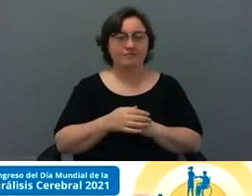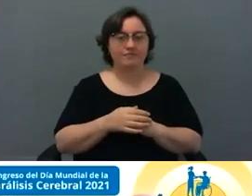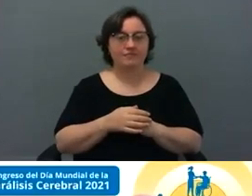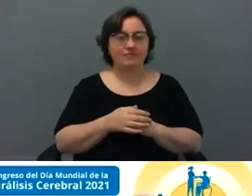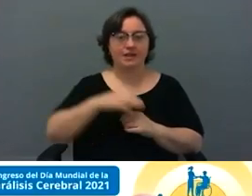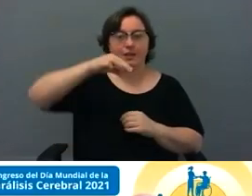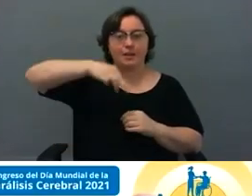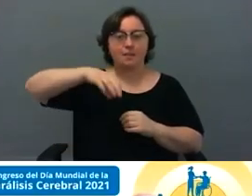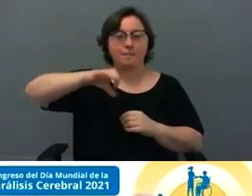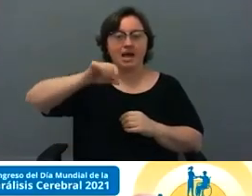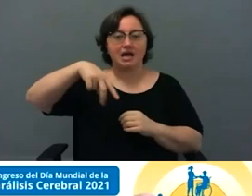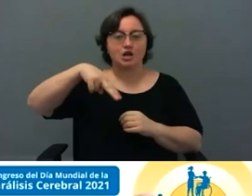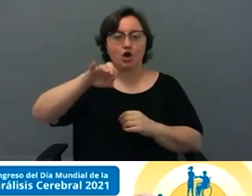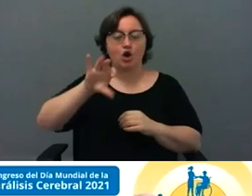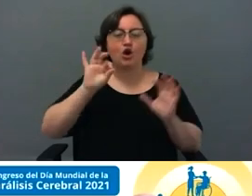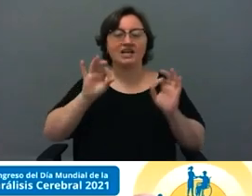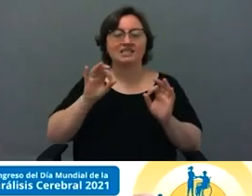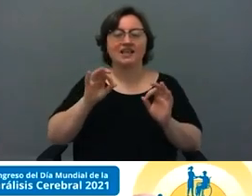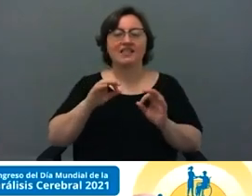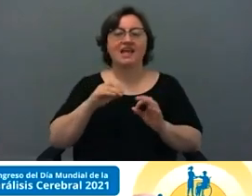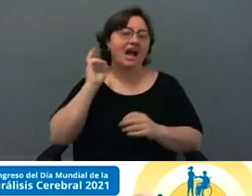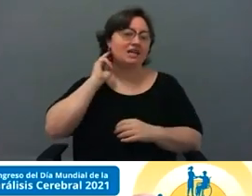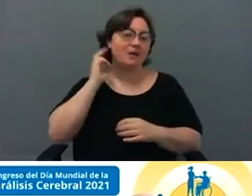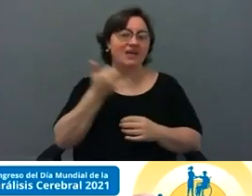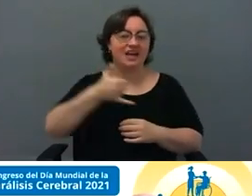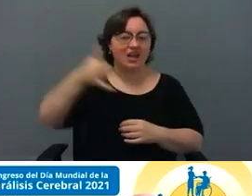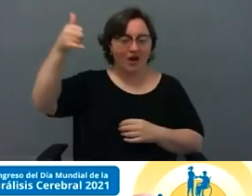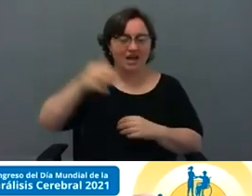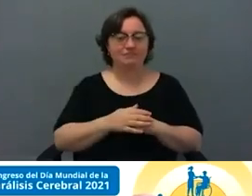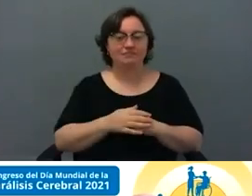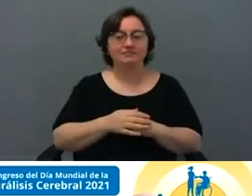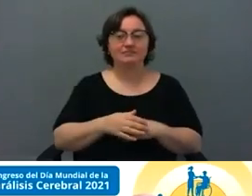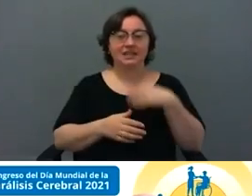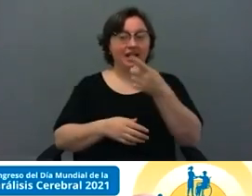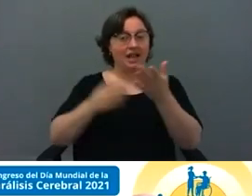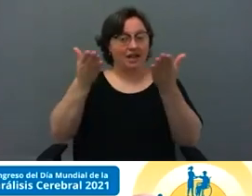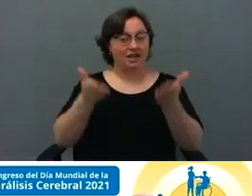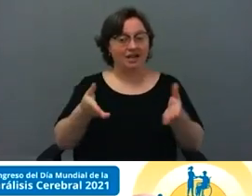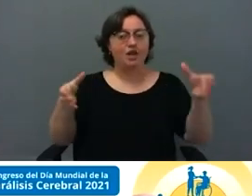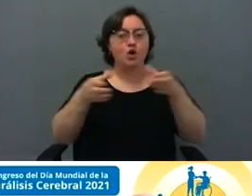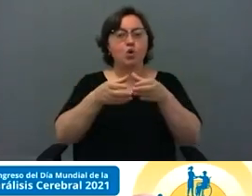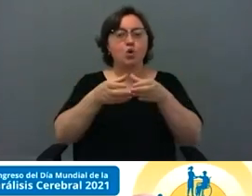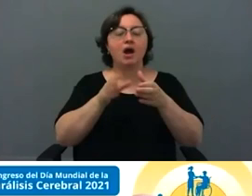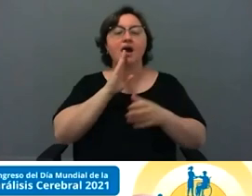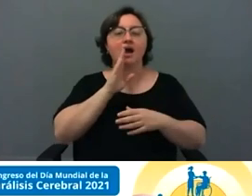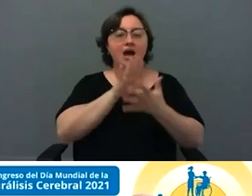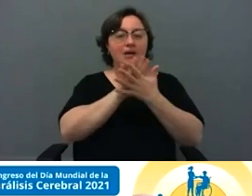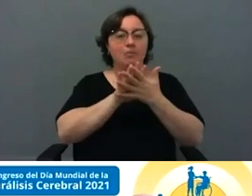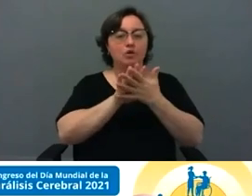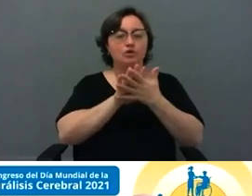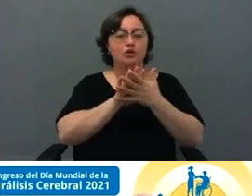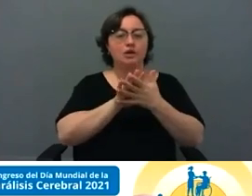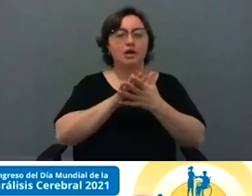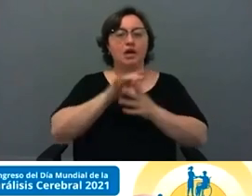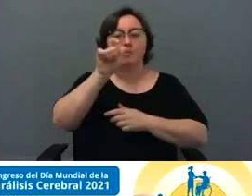que a Manolo de Aspace Rioja. Él pertenece a ese 20% de las personas